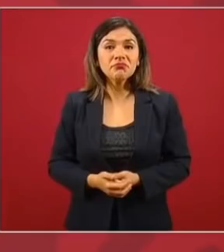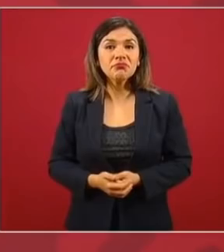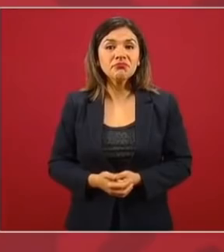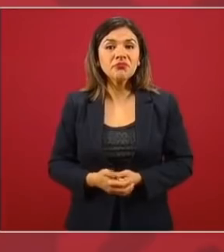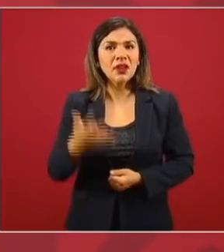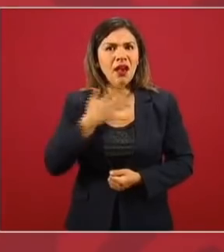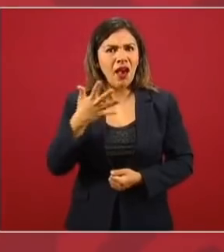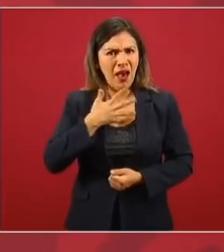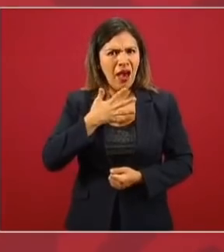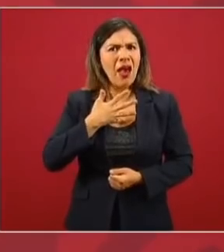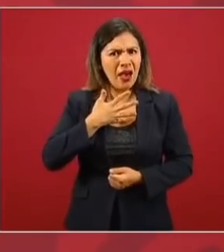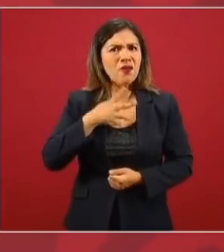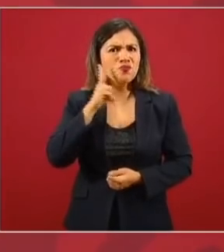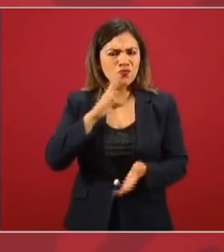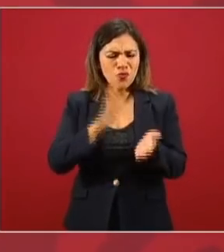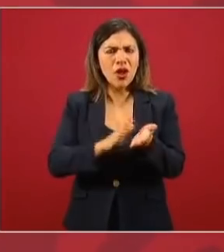hay evidencias